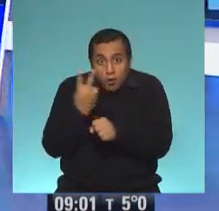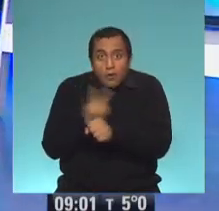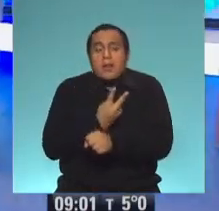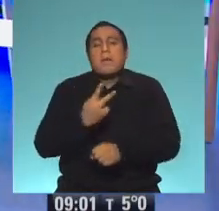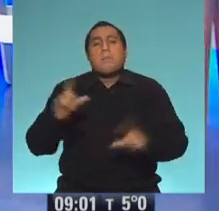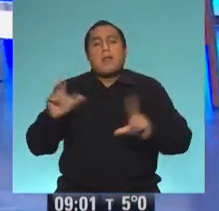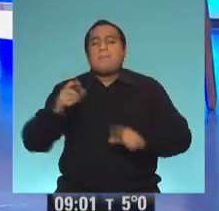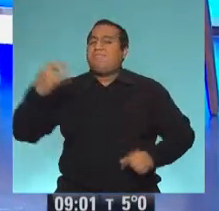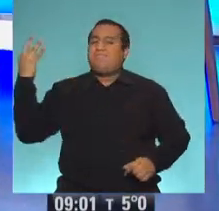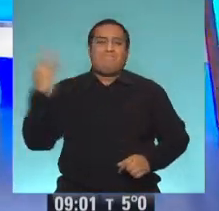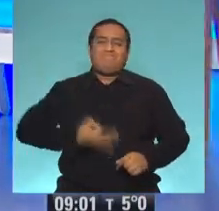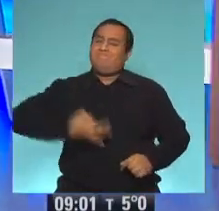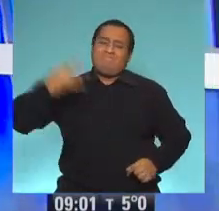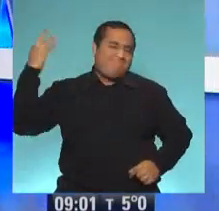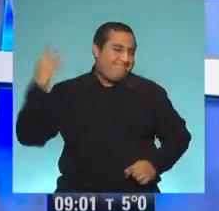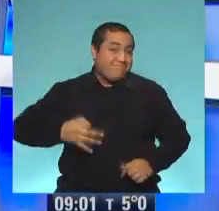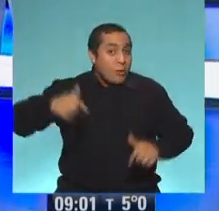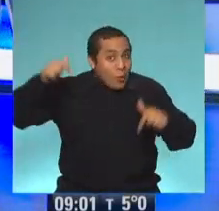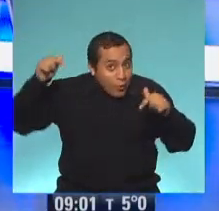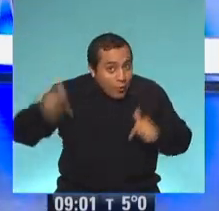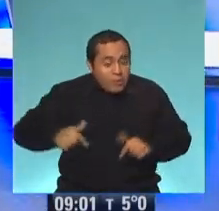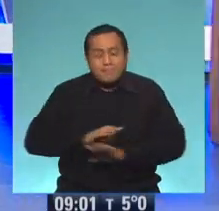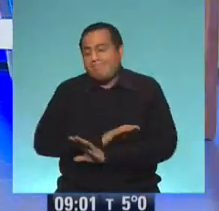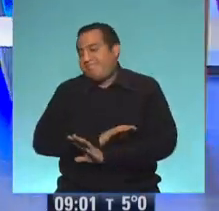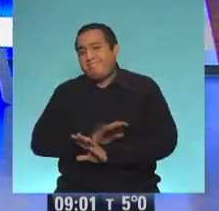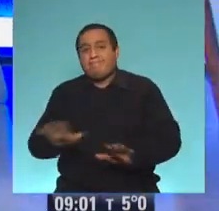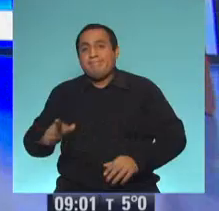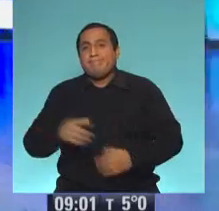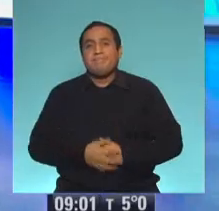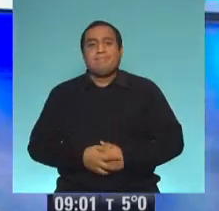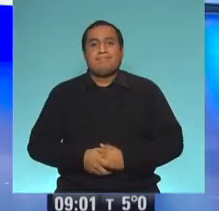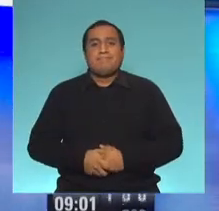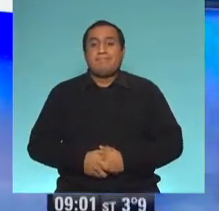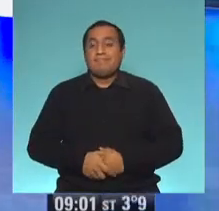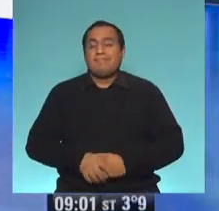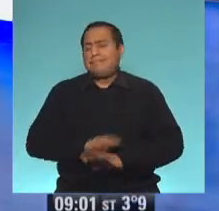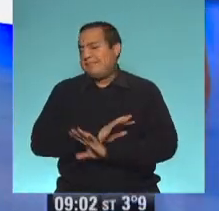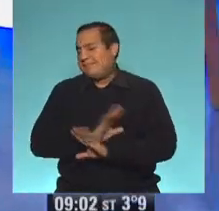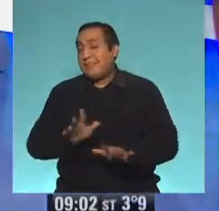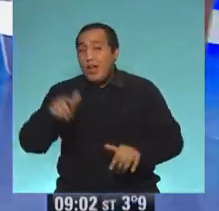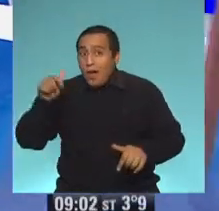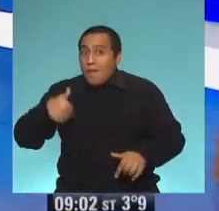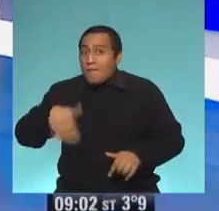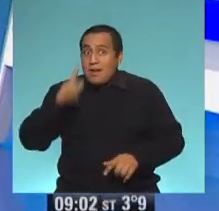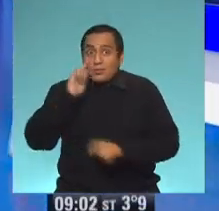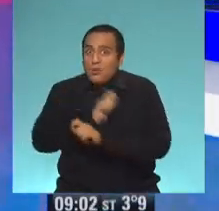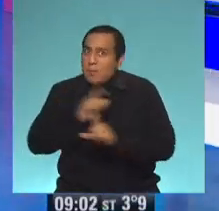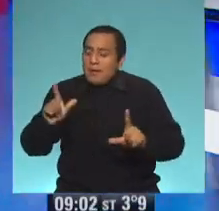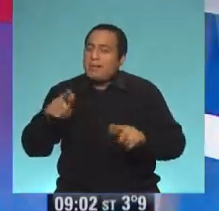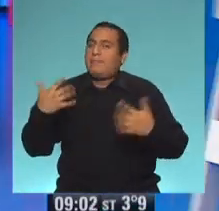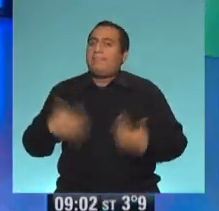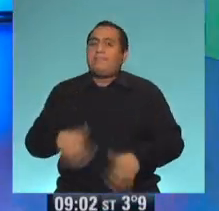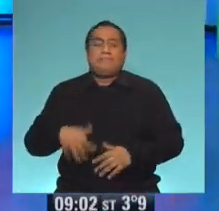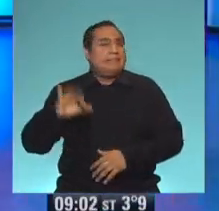Sí, espectacular. Pero no saben lo que se viene hoy. Hoy hay una... Mira, te lo hago así. Te lo hago así, la sorpresa que va a haber hoy, mira. Espectacular,